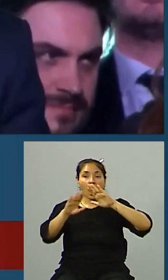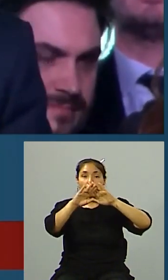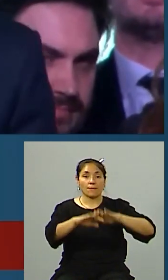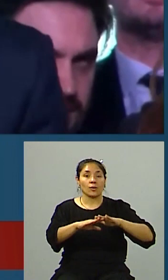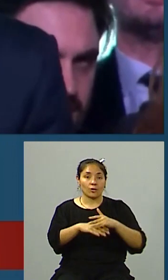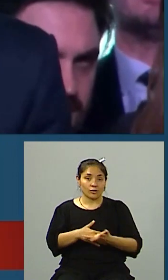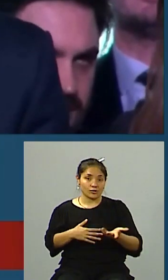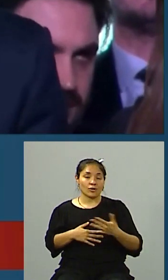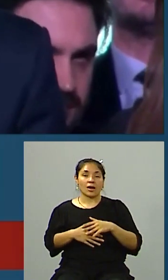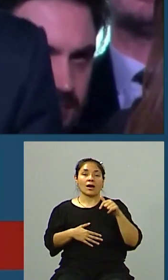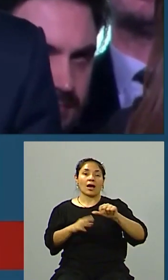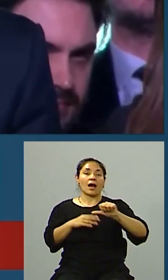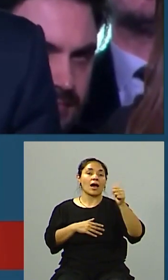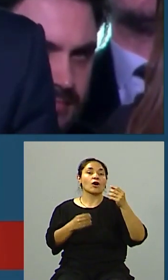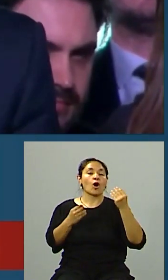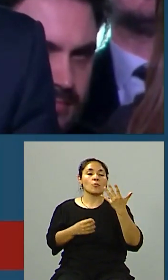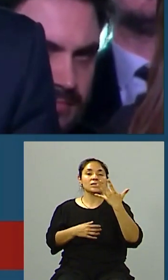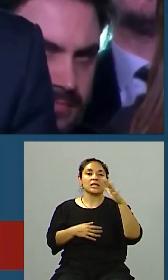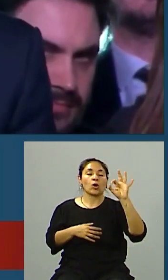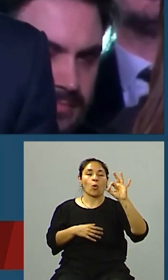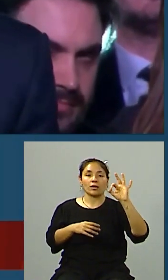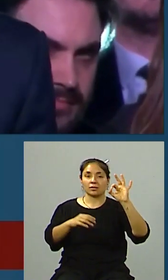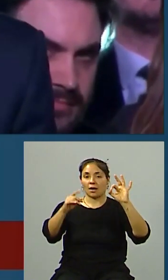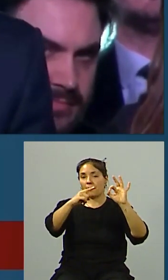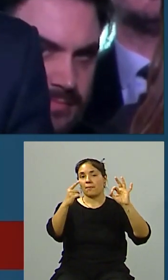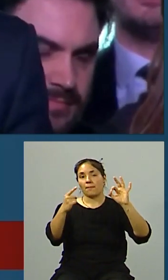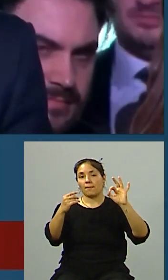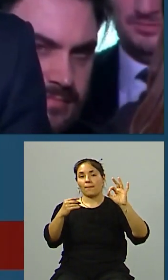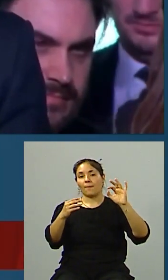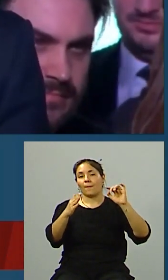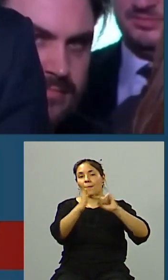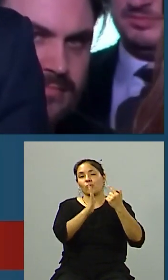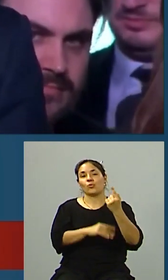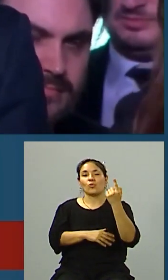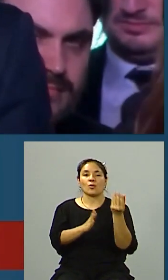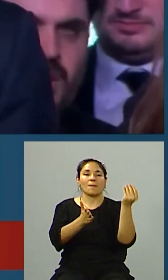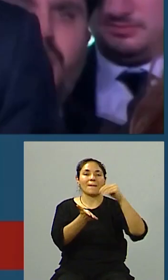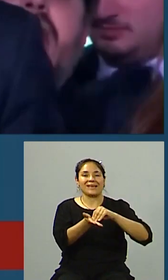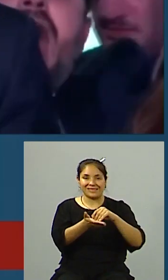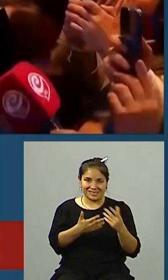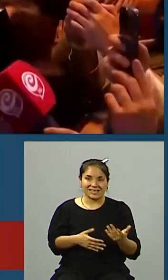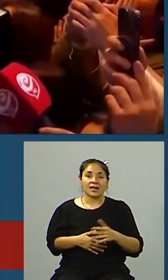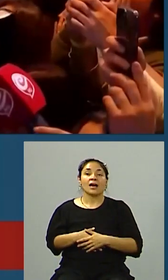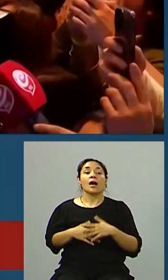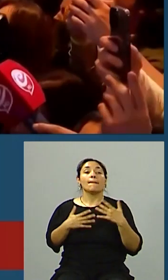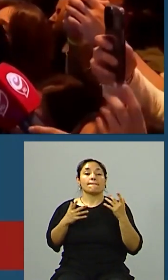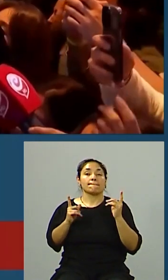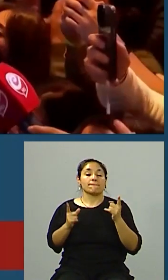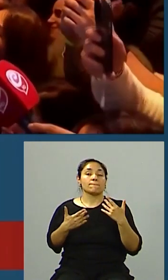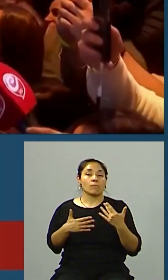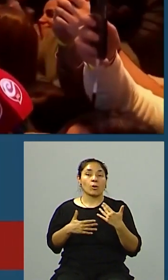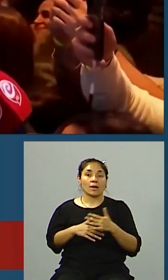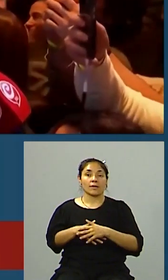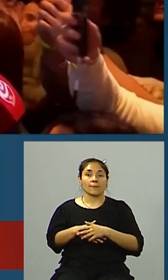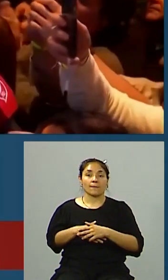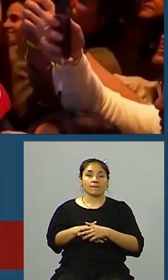50+1. Entonces, cuando uno tiene que construir una mayoría ganadora, muchas veces uno tiene que tener posiciones que sean capaces de